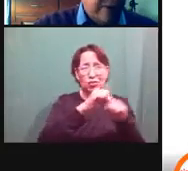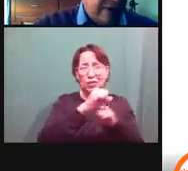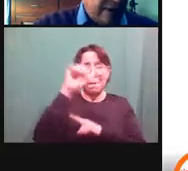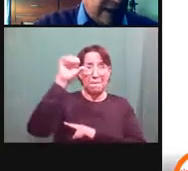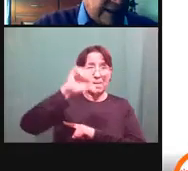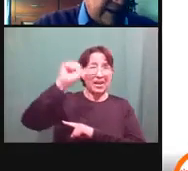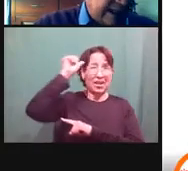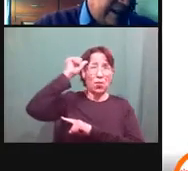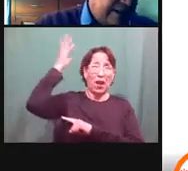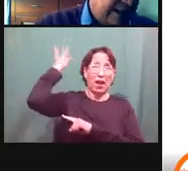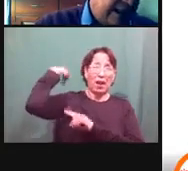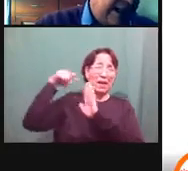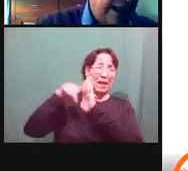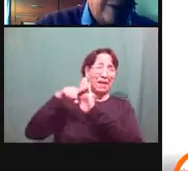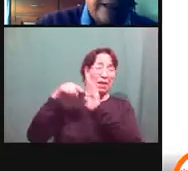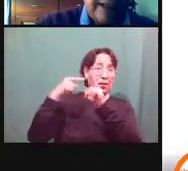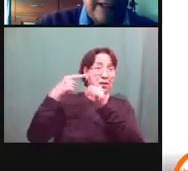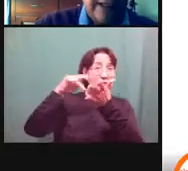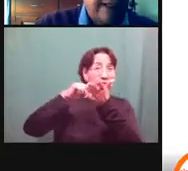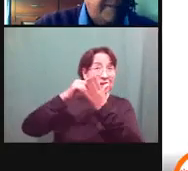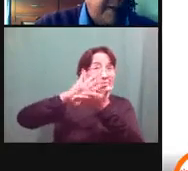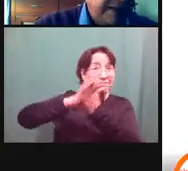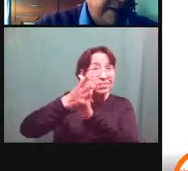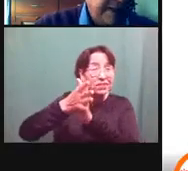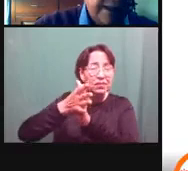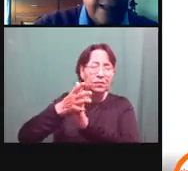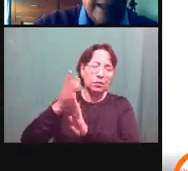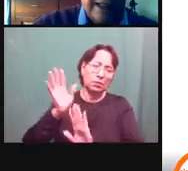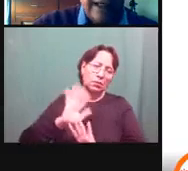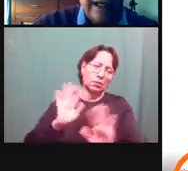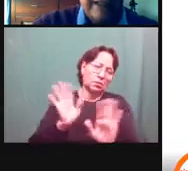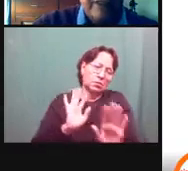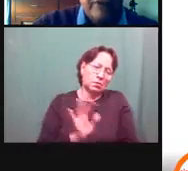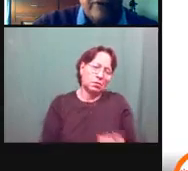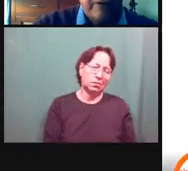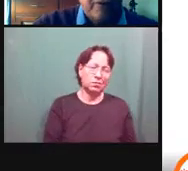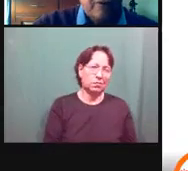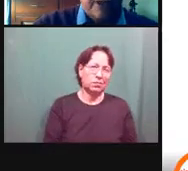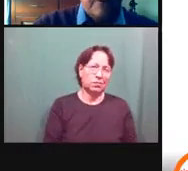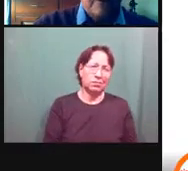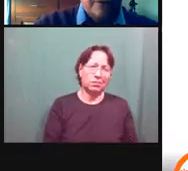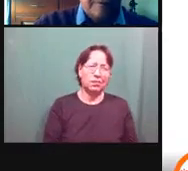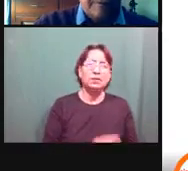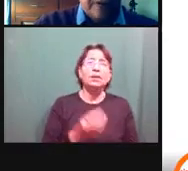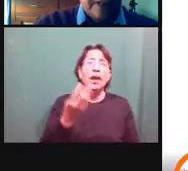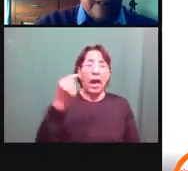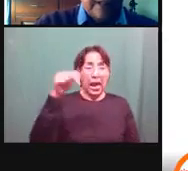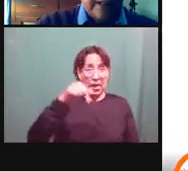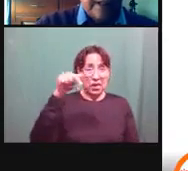salido, que se han generado aquí en el país, que han destruido monumentos